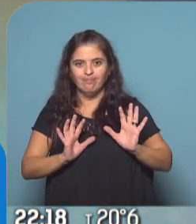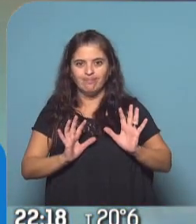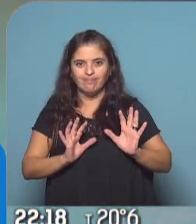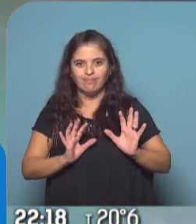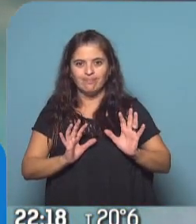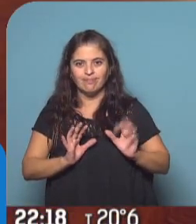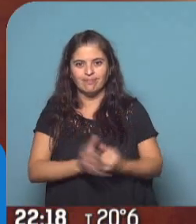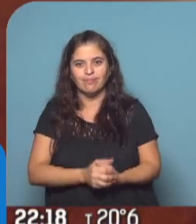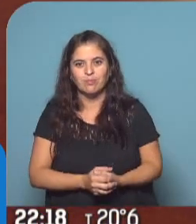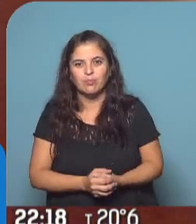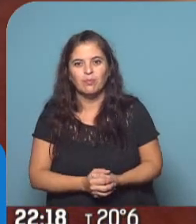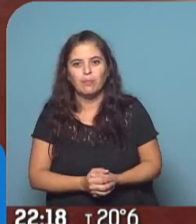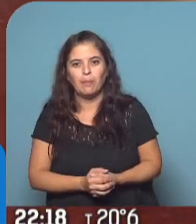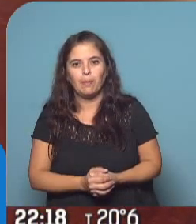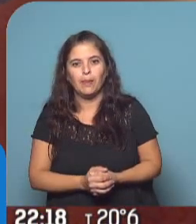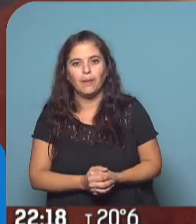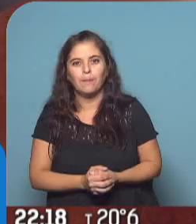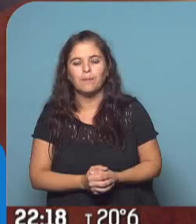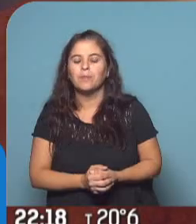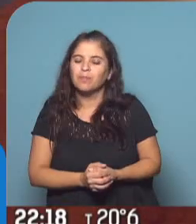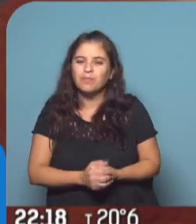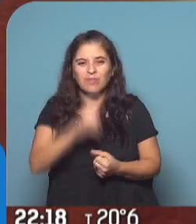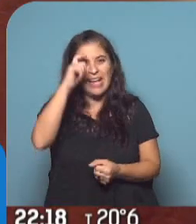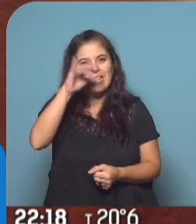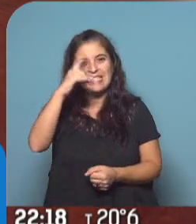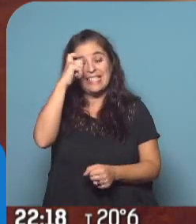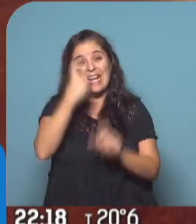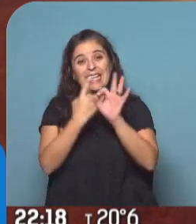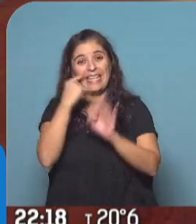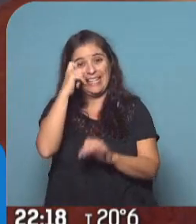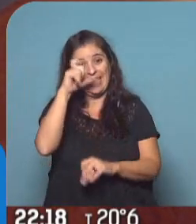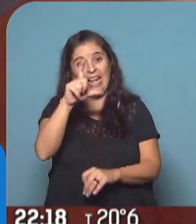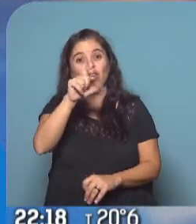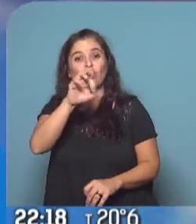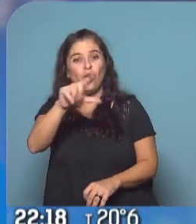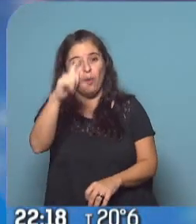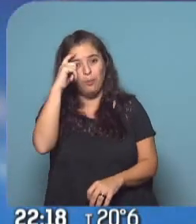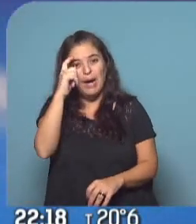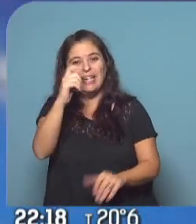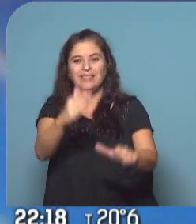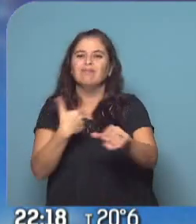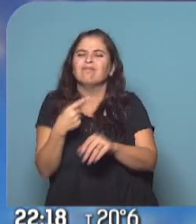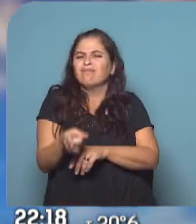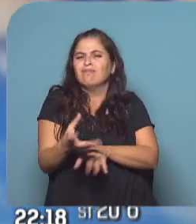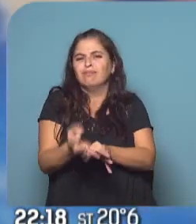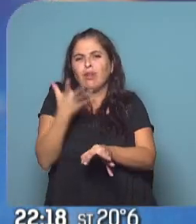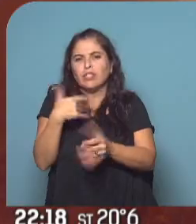propio ejército. Ezequiel Coppel, periodista especializado en Medio Oriente, gracias por haber estado con nosotros esta noche.